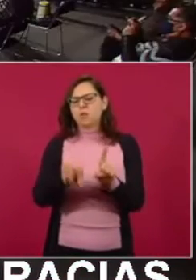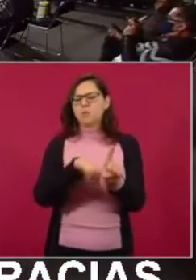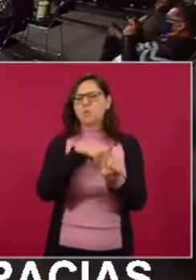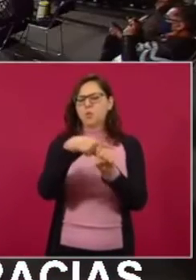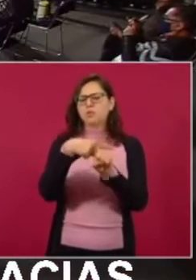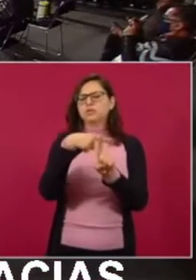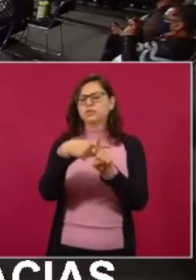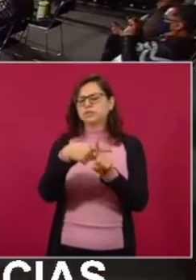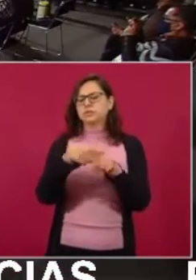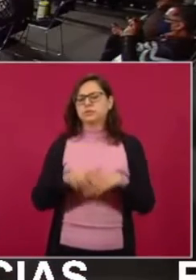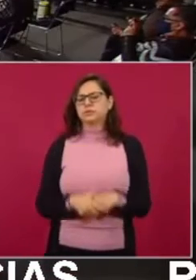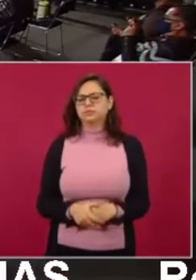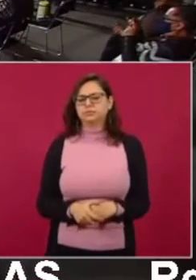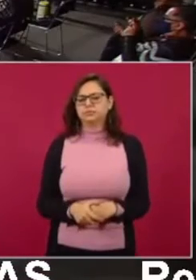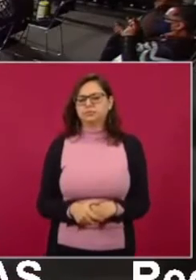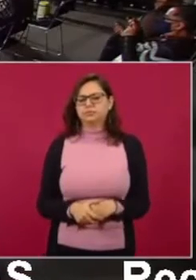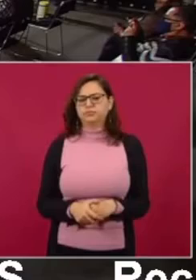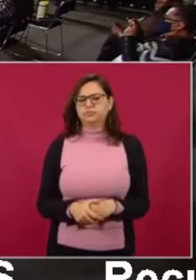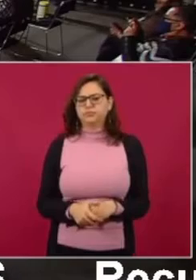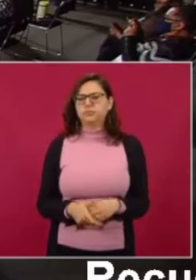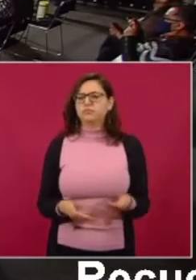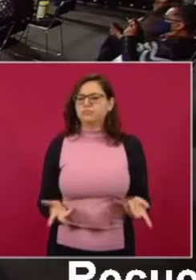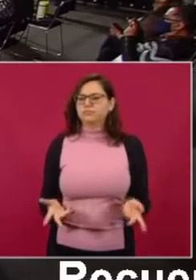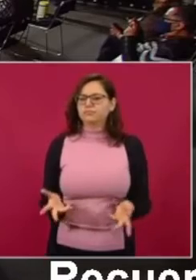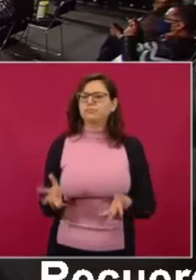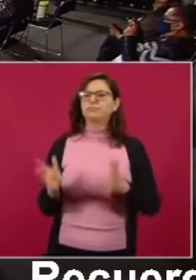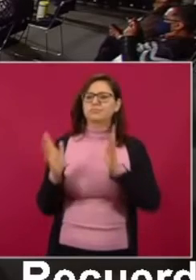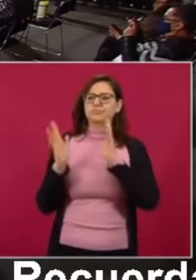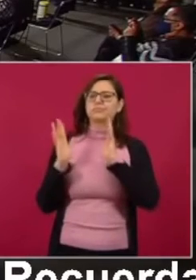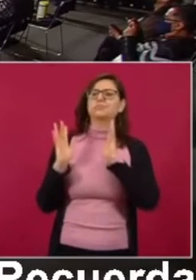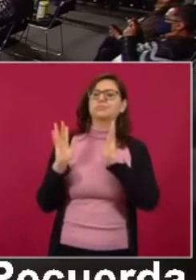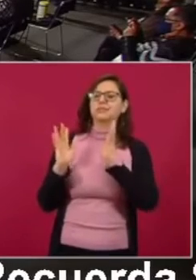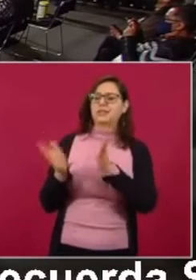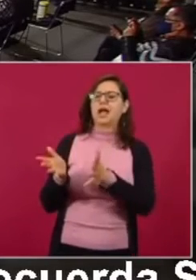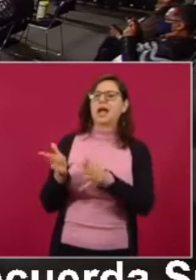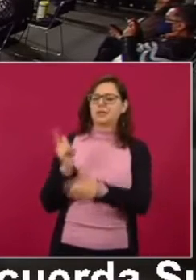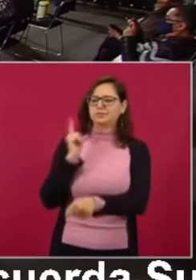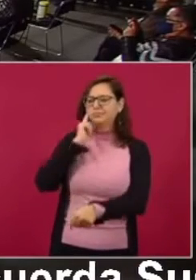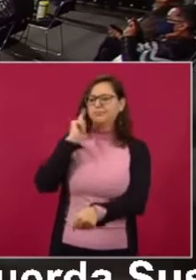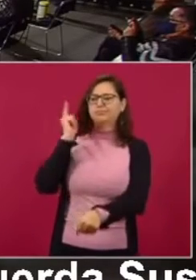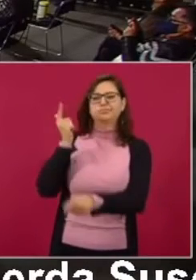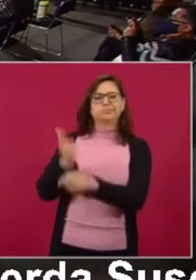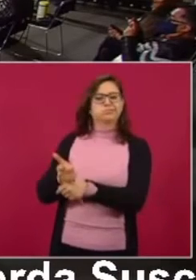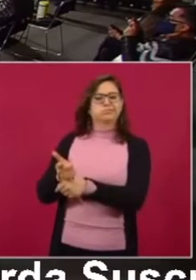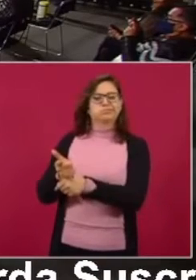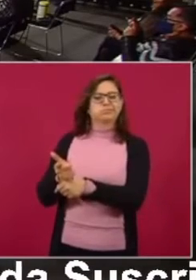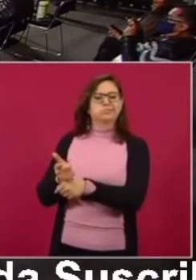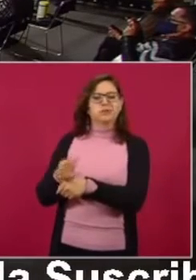es de que se va terminando con la simulación